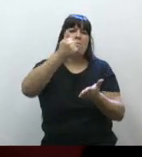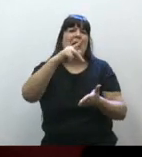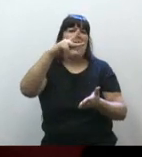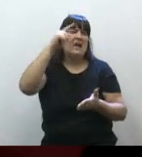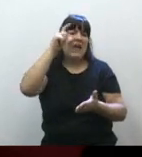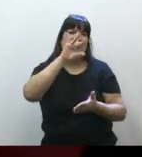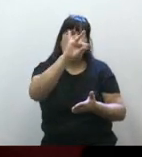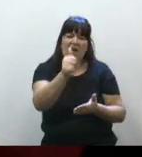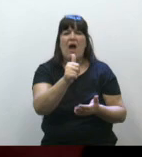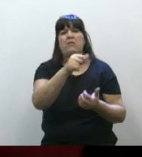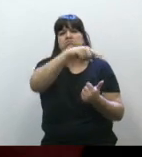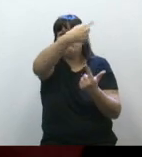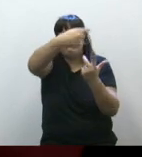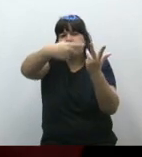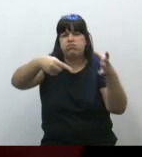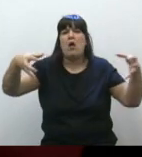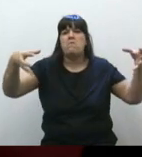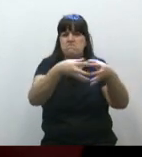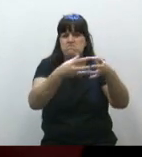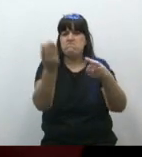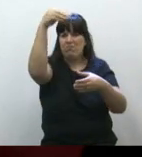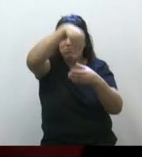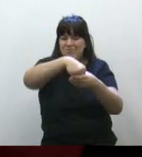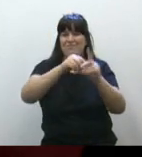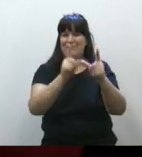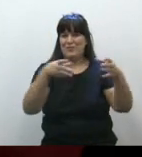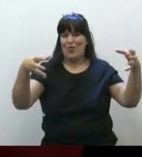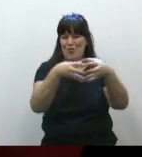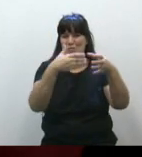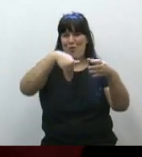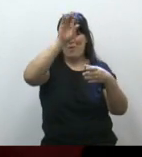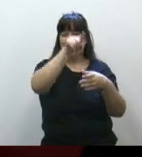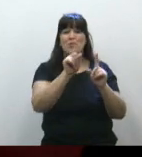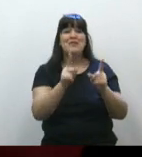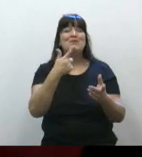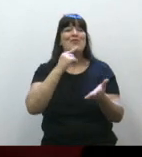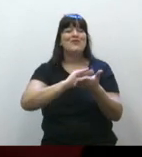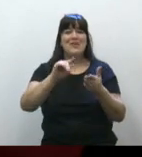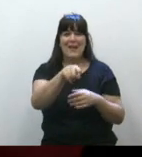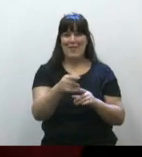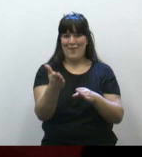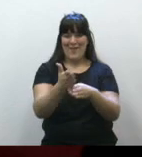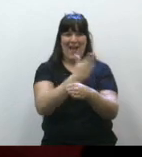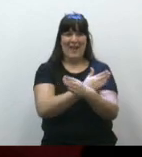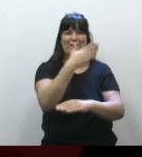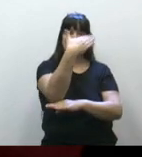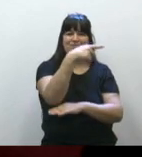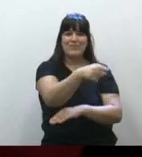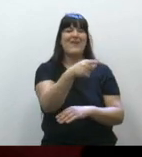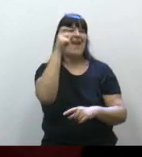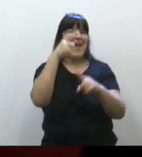muchos de los que han integrado la convención en la propia senadora que me antecedió en el uso de la palabra de